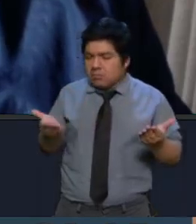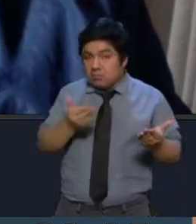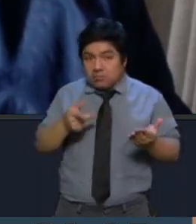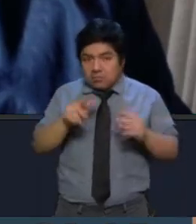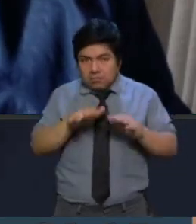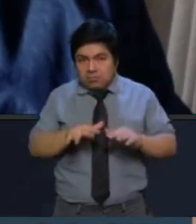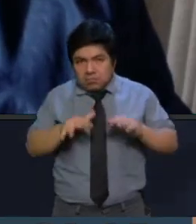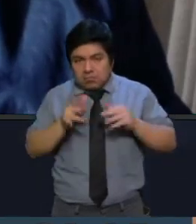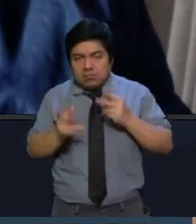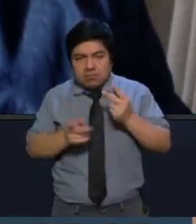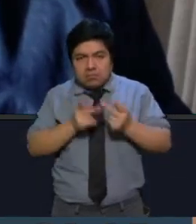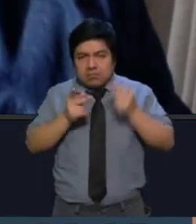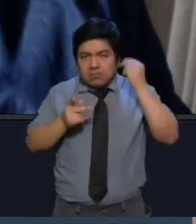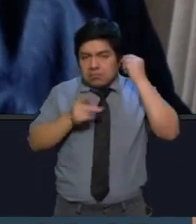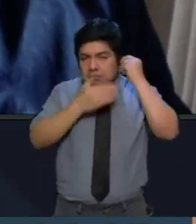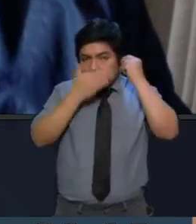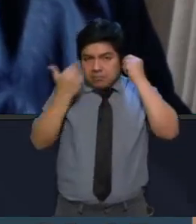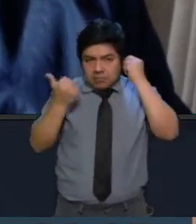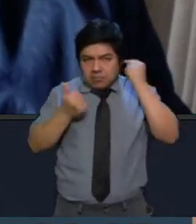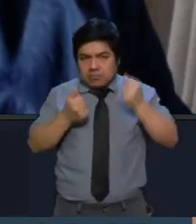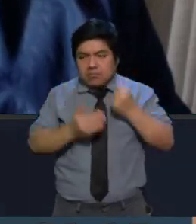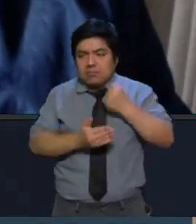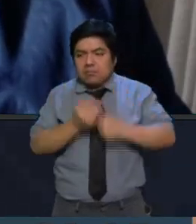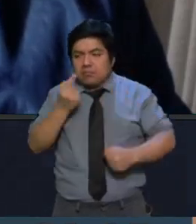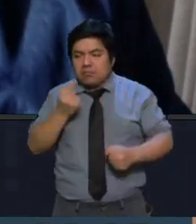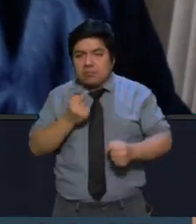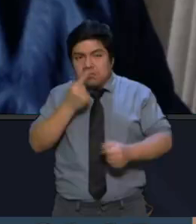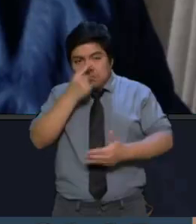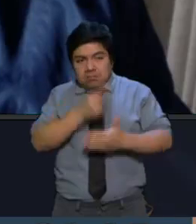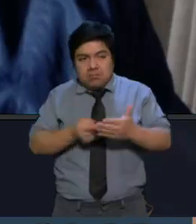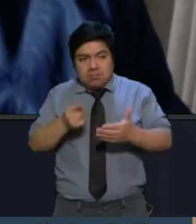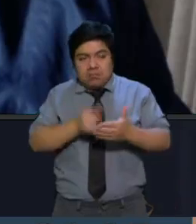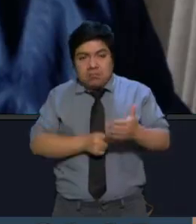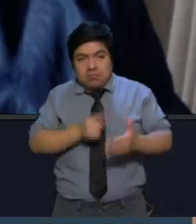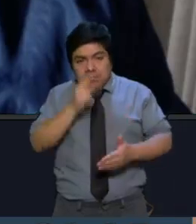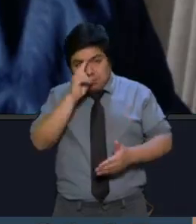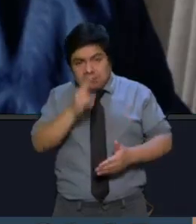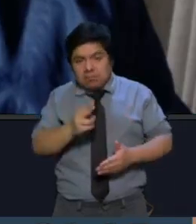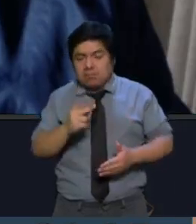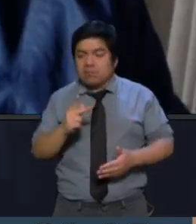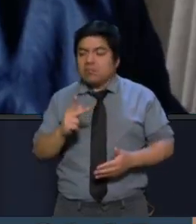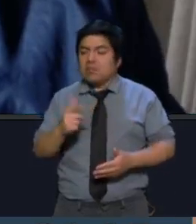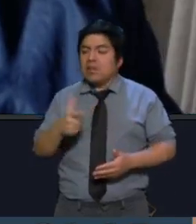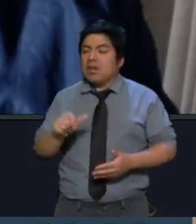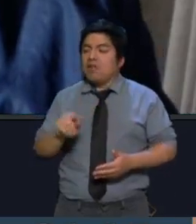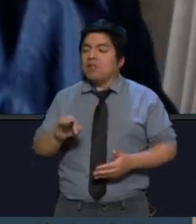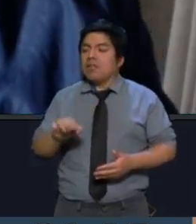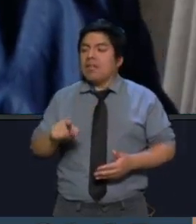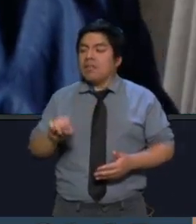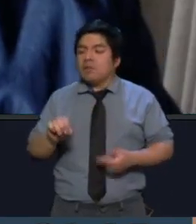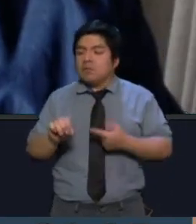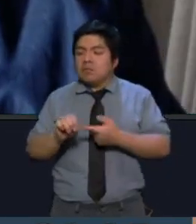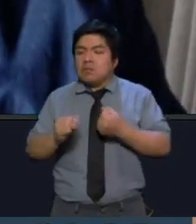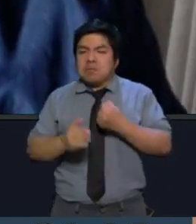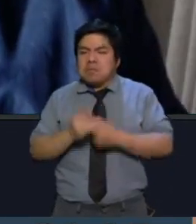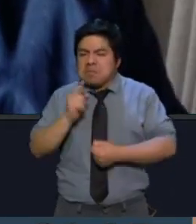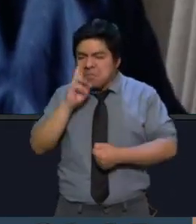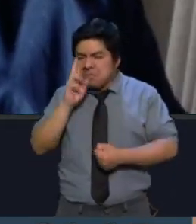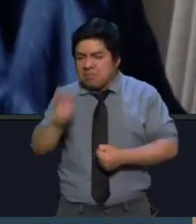audiencia que nos esté viendo y que no tenga idea de por qué se prohibió el uso del glifosato, cuéntenos por qué se tomó esta